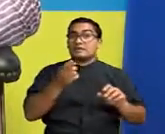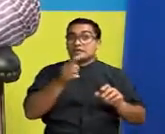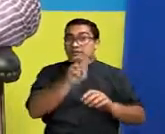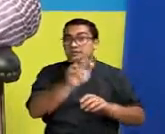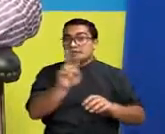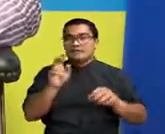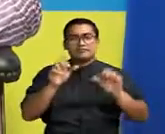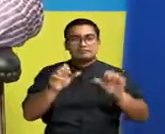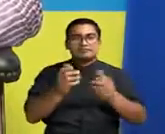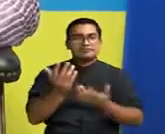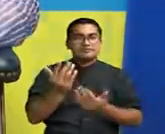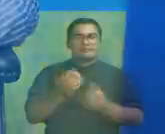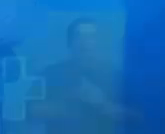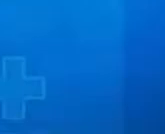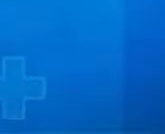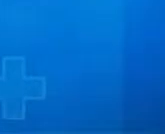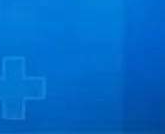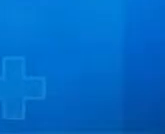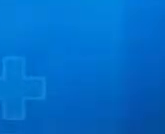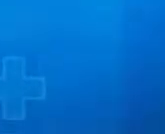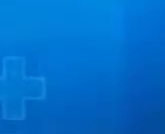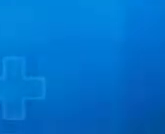canal, ya regresamos.